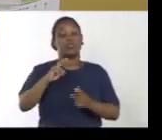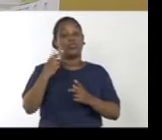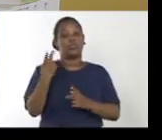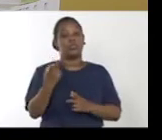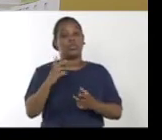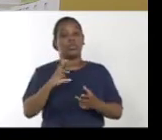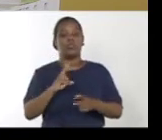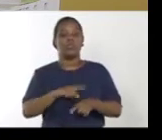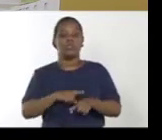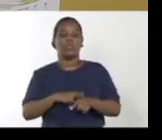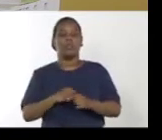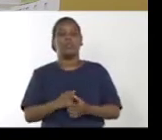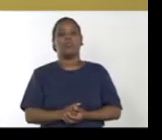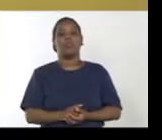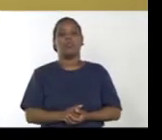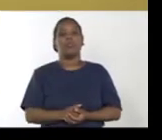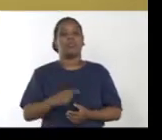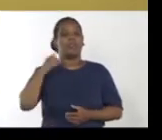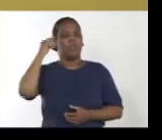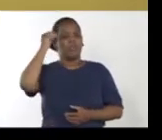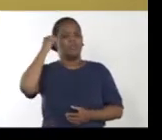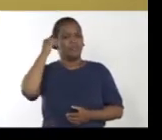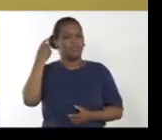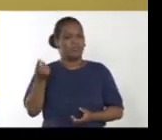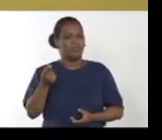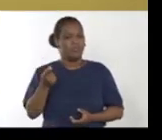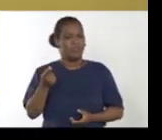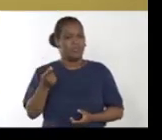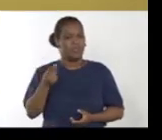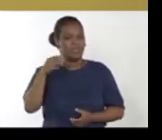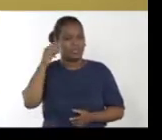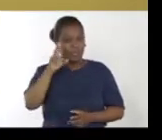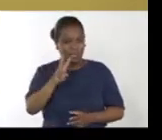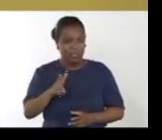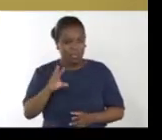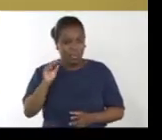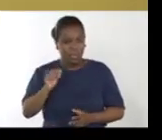sus conjugaciones. ¿Ya se imaginan de qué verbos les hablo?